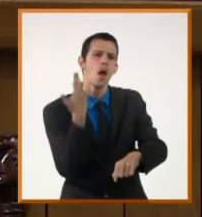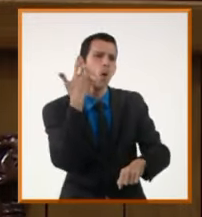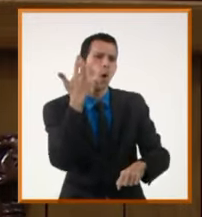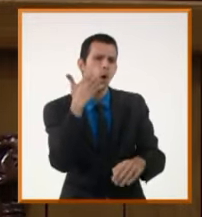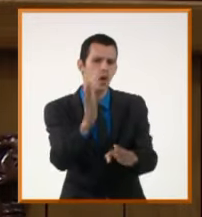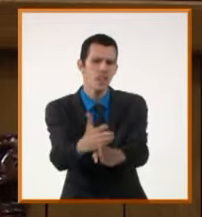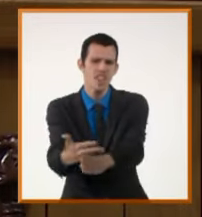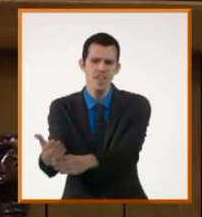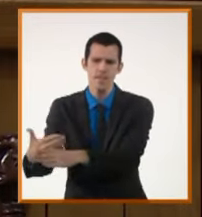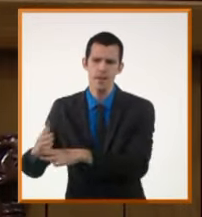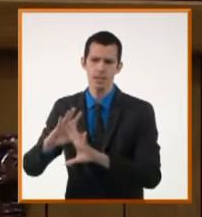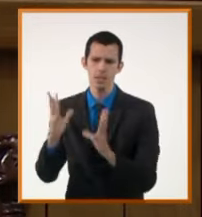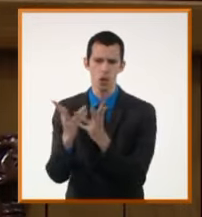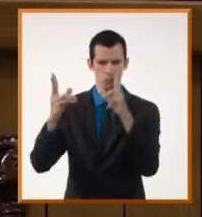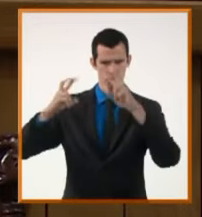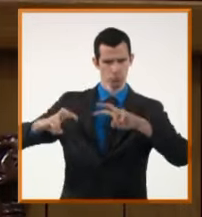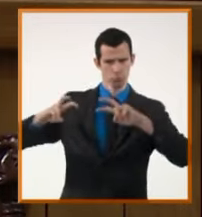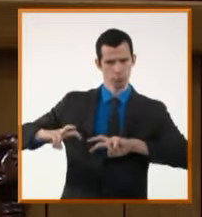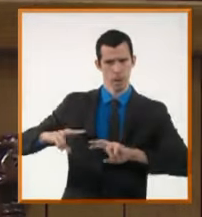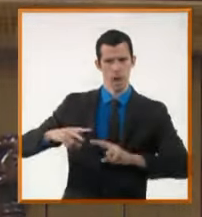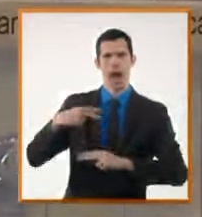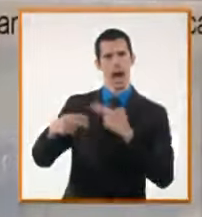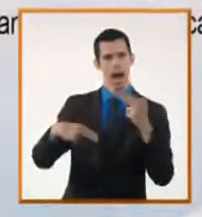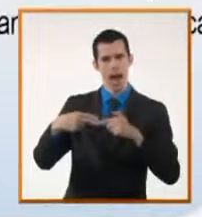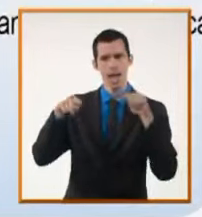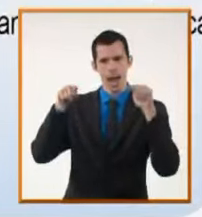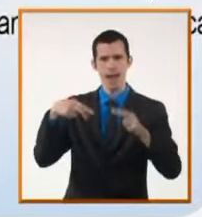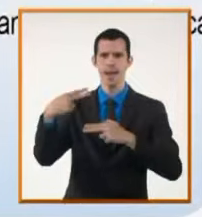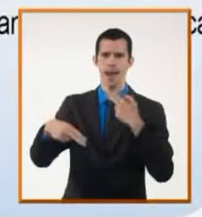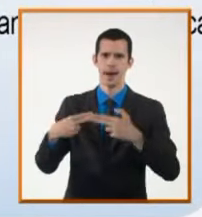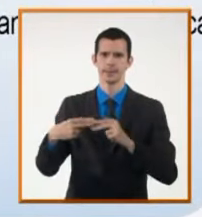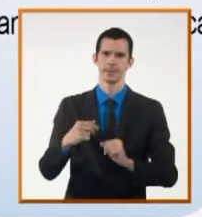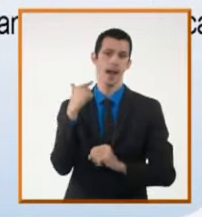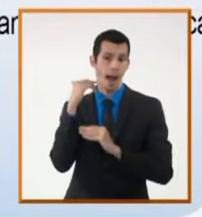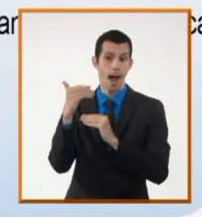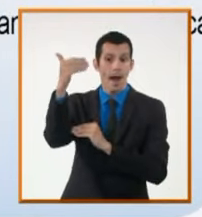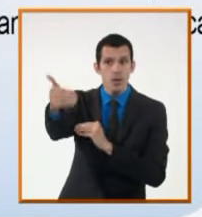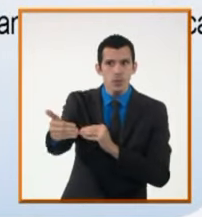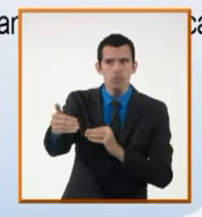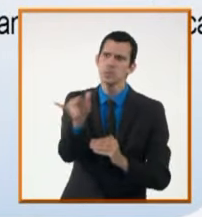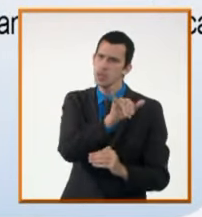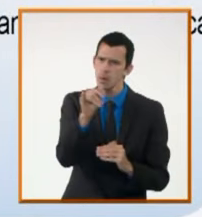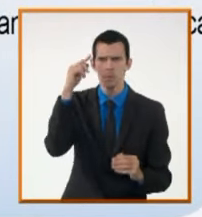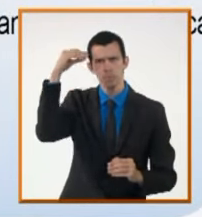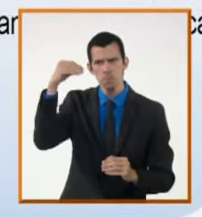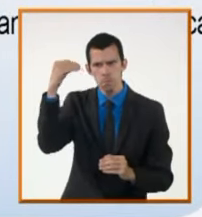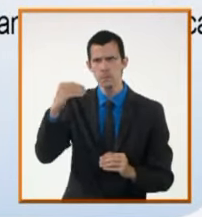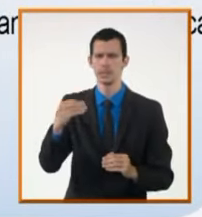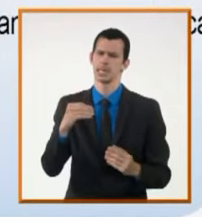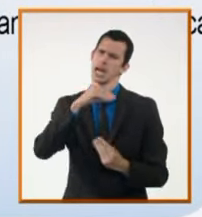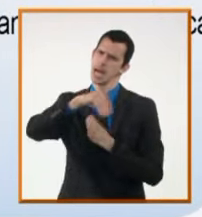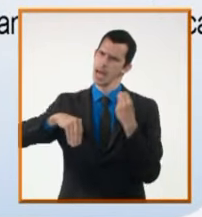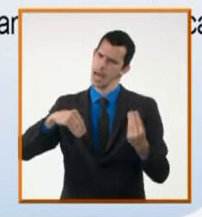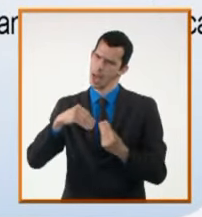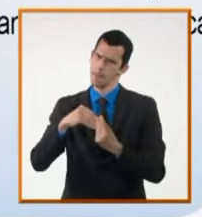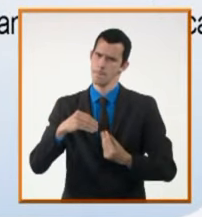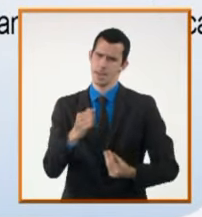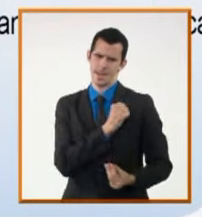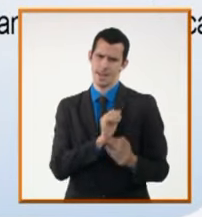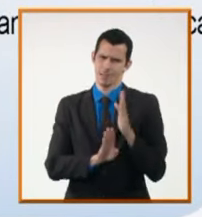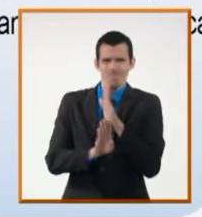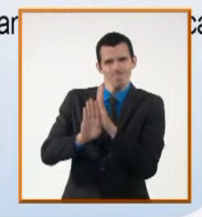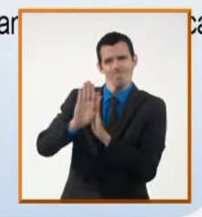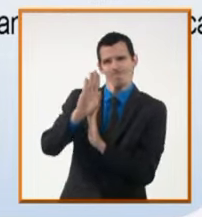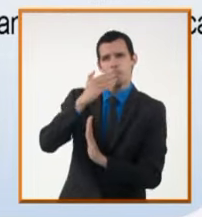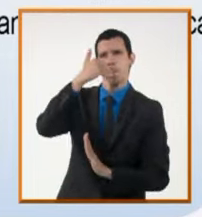en la reducción de esas brechas de género y de esas brechas por el color de la piel, para avanzar en este sentido.